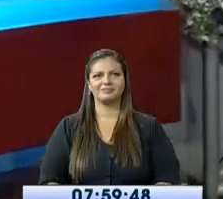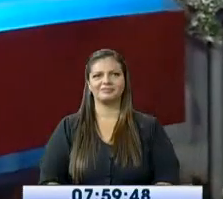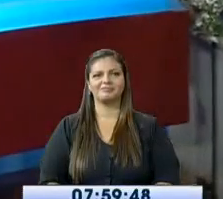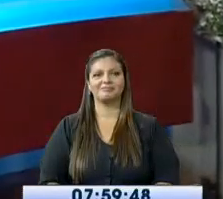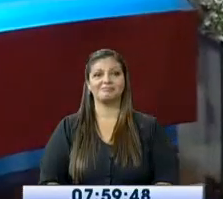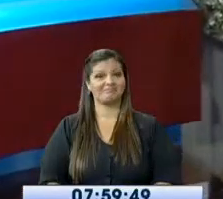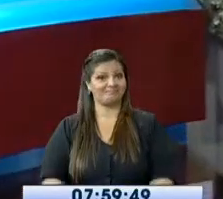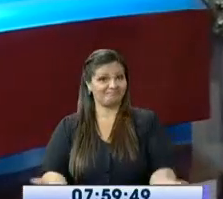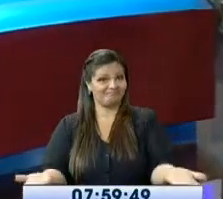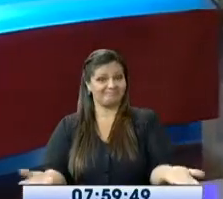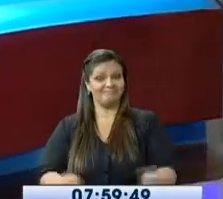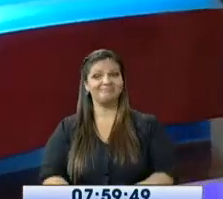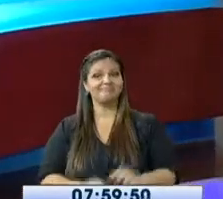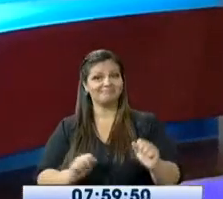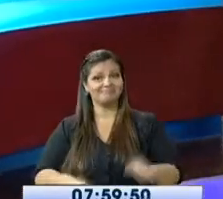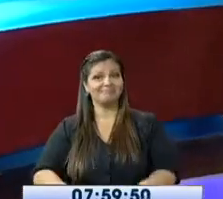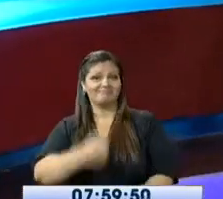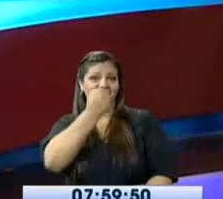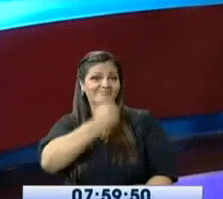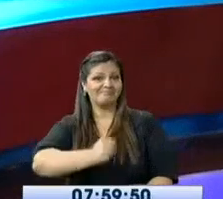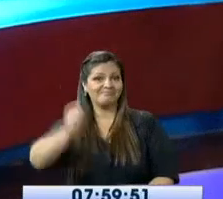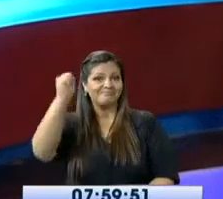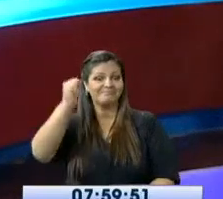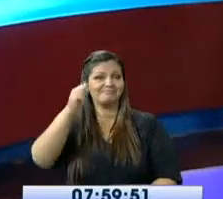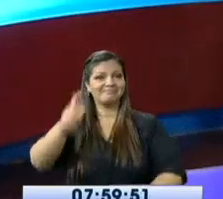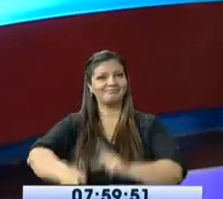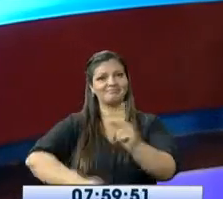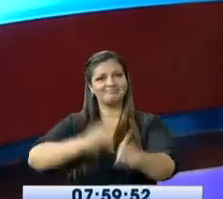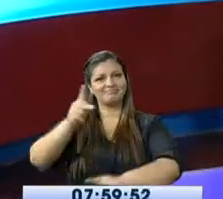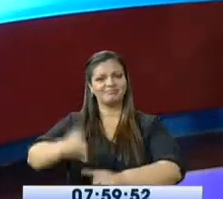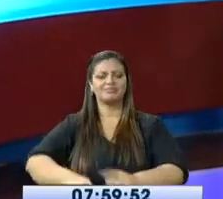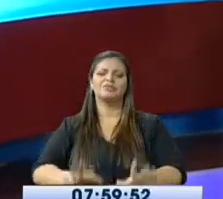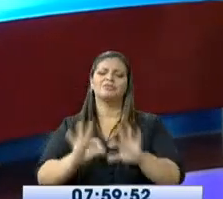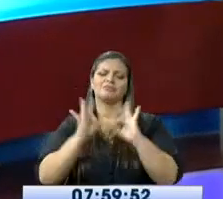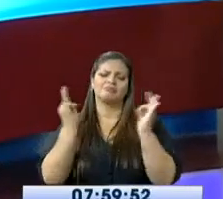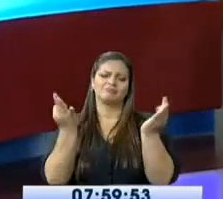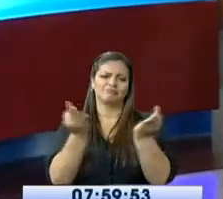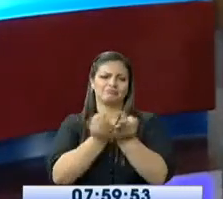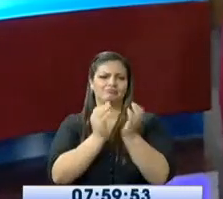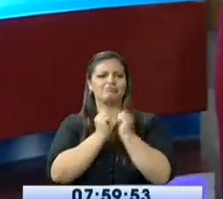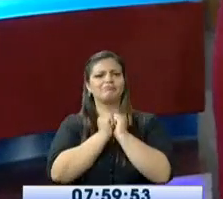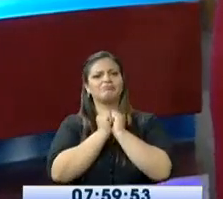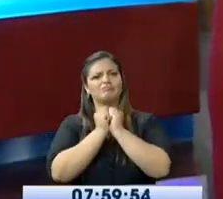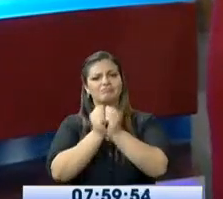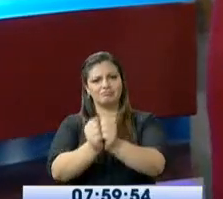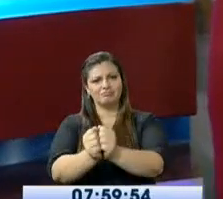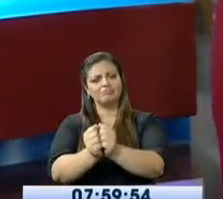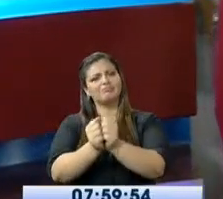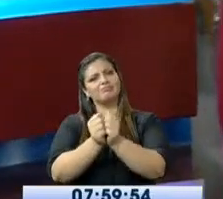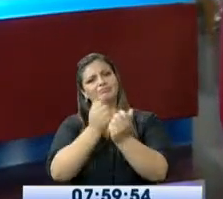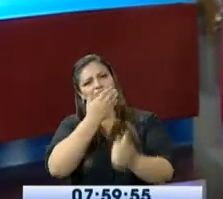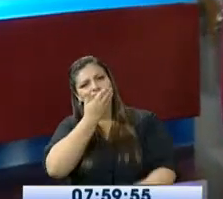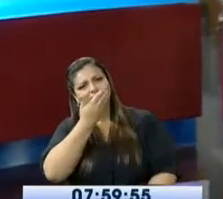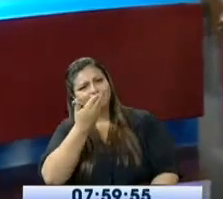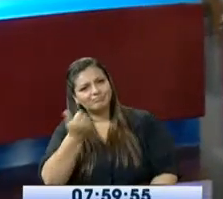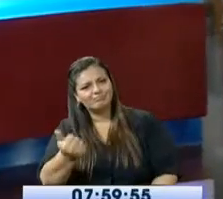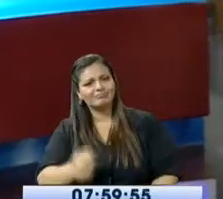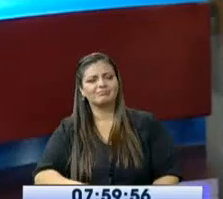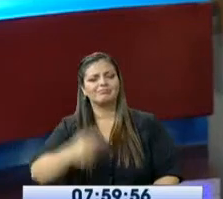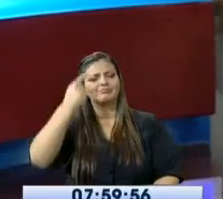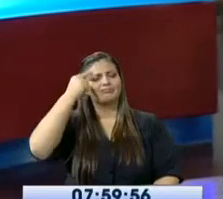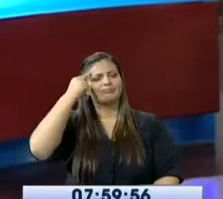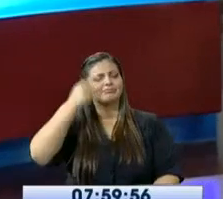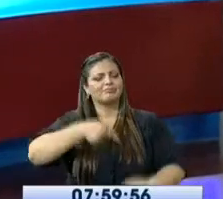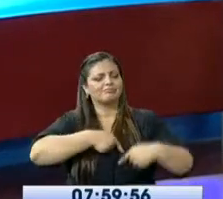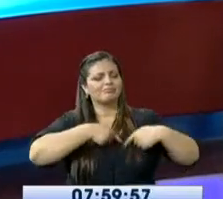Una opción para pasar este fin de semana y ojalá, Luisa, en familia. Yo deseo que el niño Jesús nazca en tu corazón, en el mío,